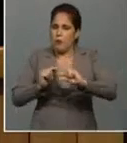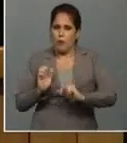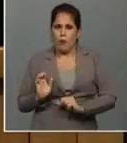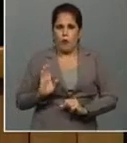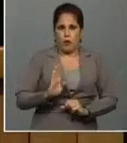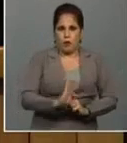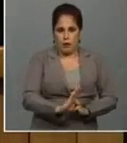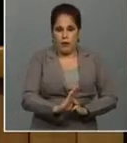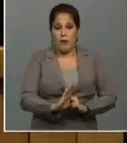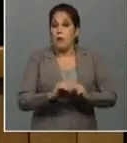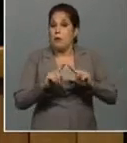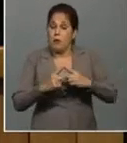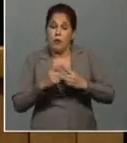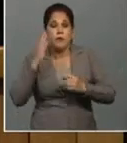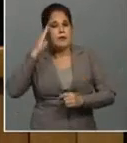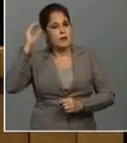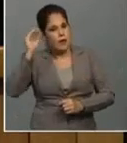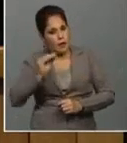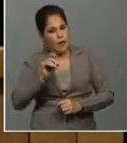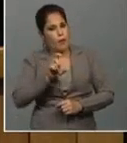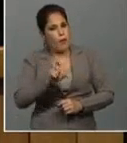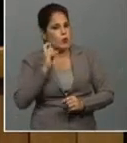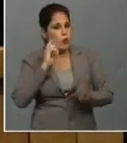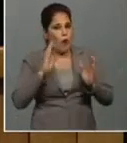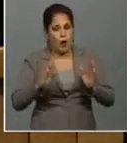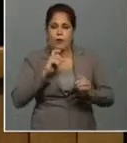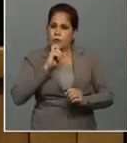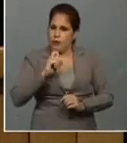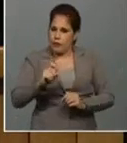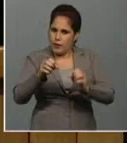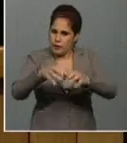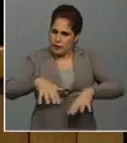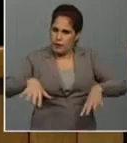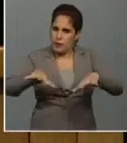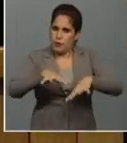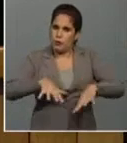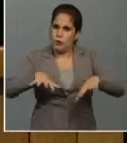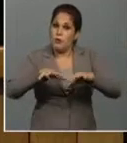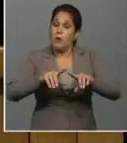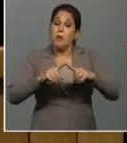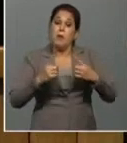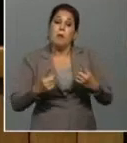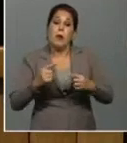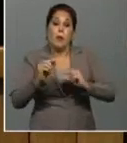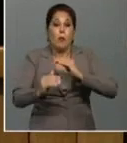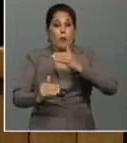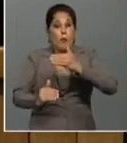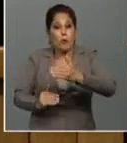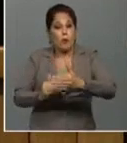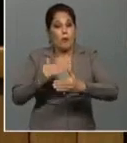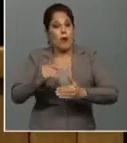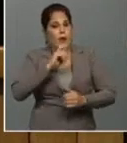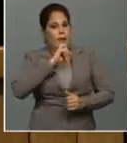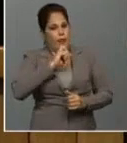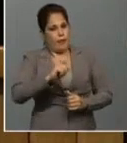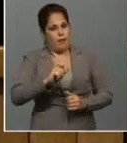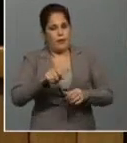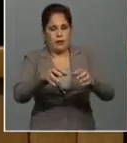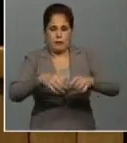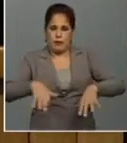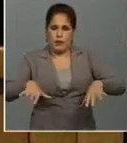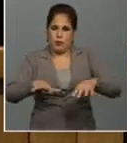aquí golpeados indudablemente en las últimas décadas por las adversidades y las sucesivas y difíciles